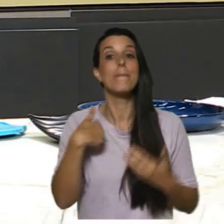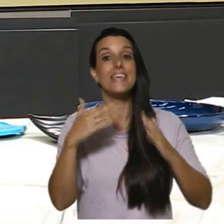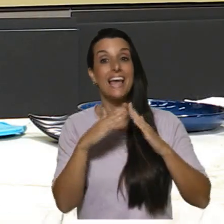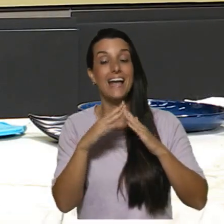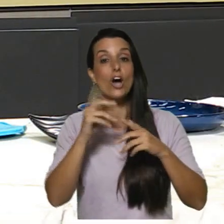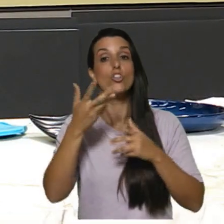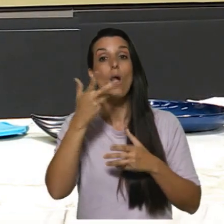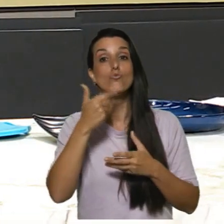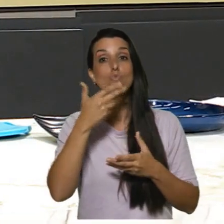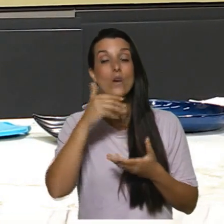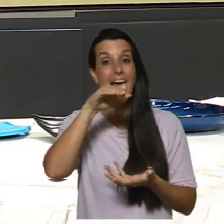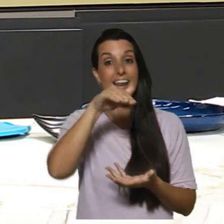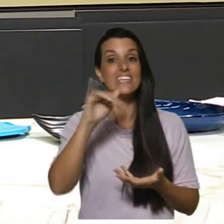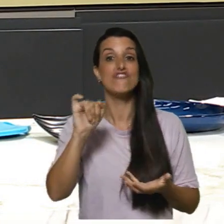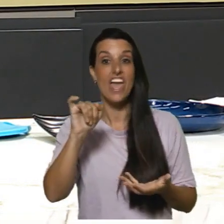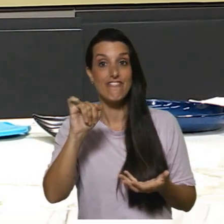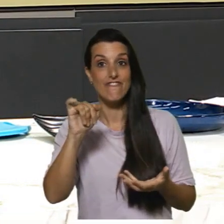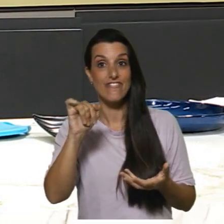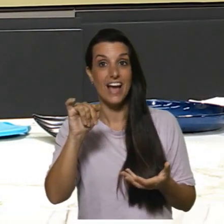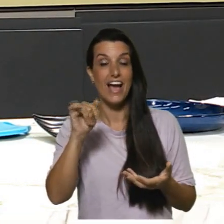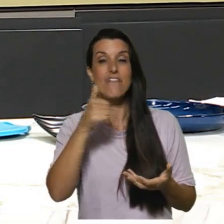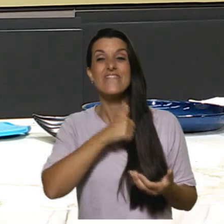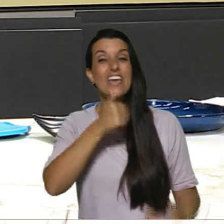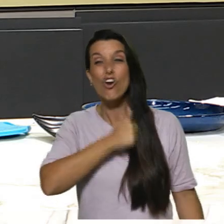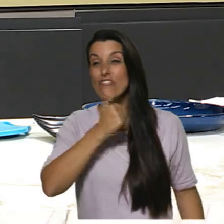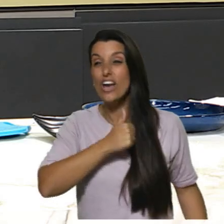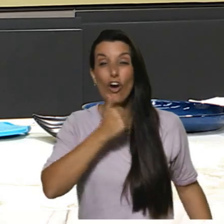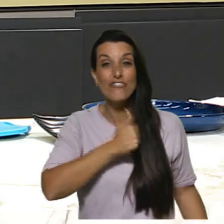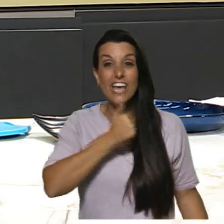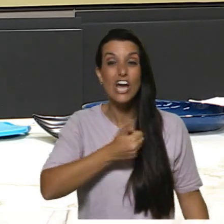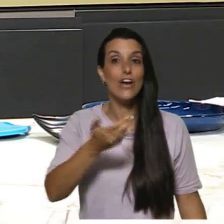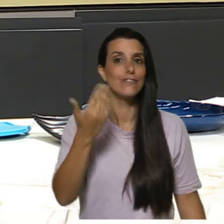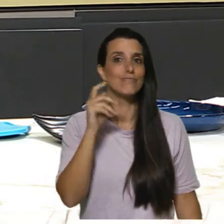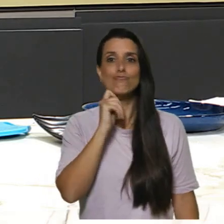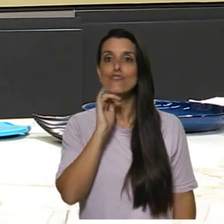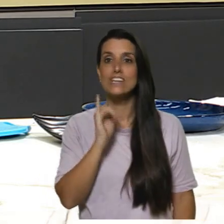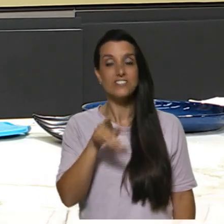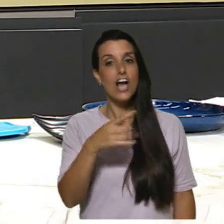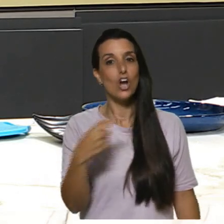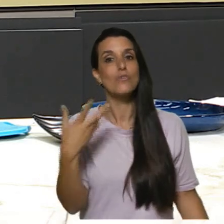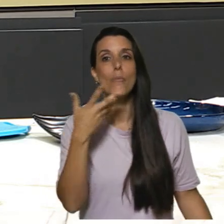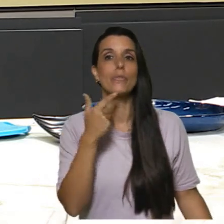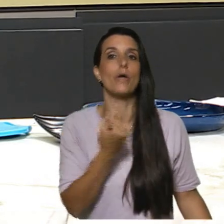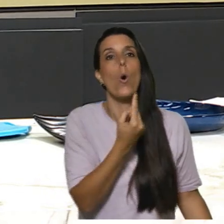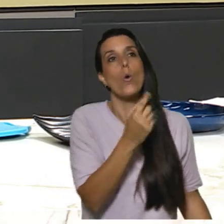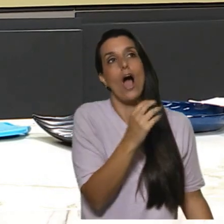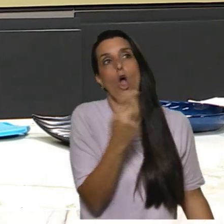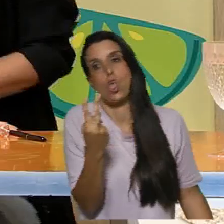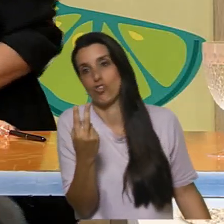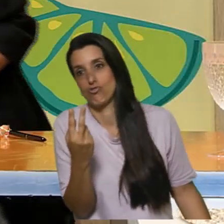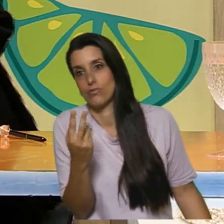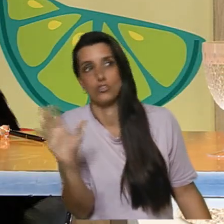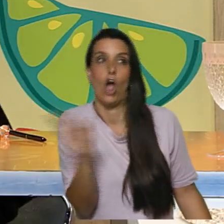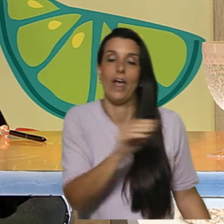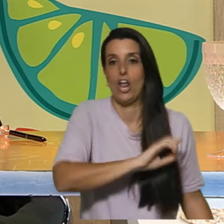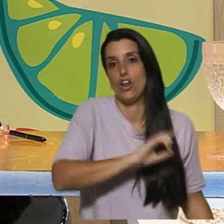una azucarera y para azúcar y la hierba. Sí. Estos antiquísimos. Divino. Sí, son muy lindos. Esas cosas sí me gustan, pero uno o dos, tampoco mucho. Claro, tampoco